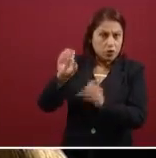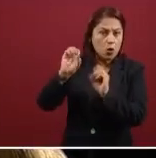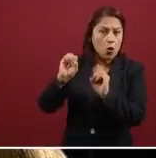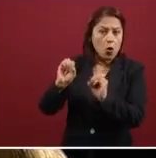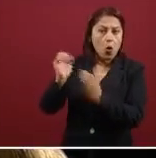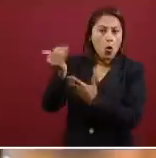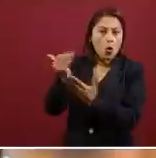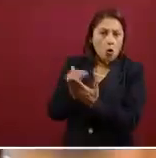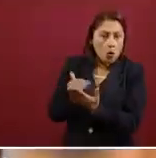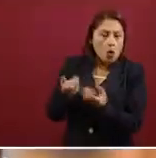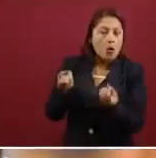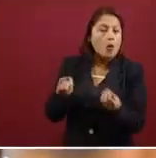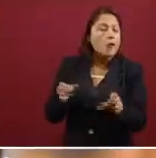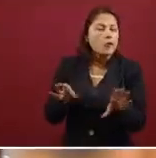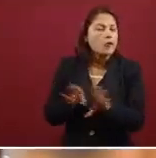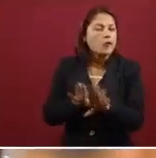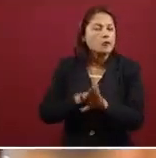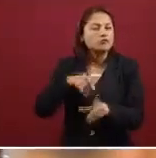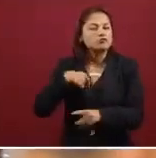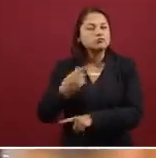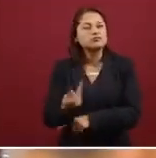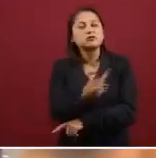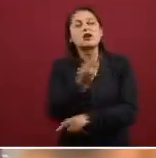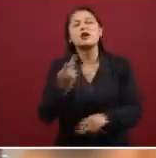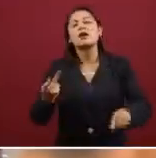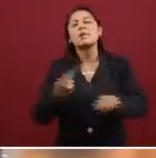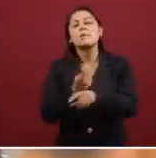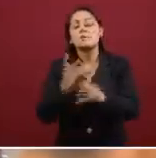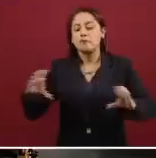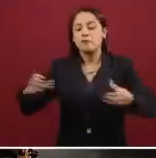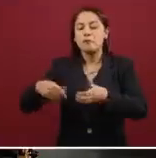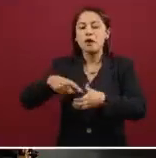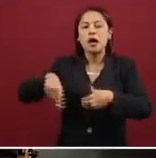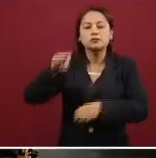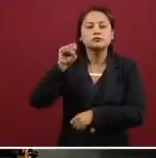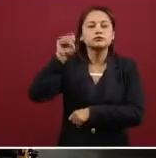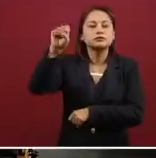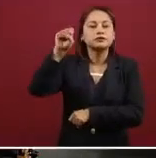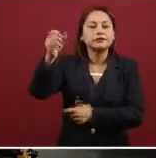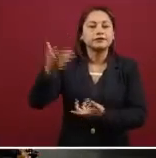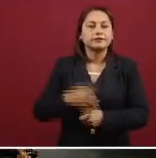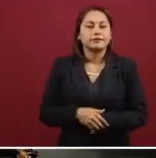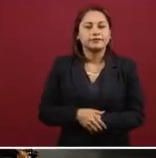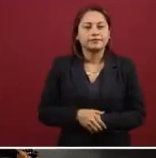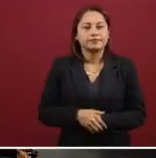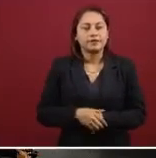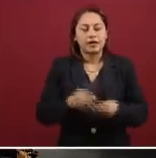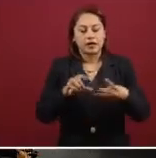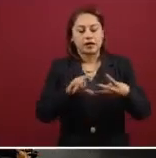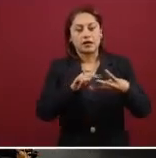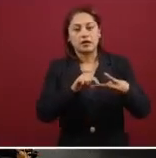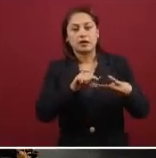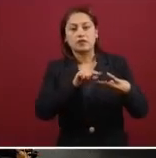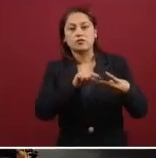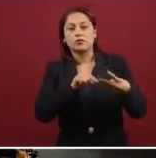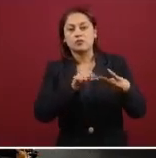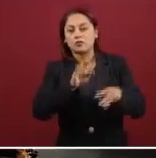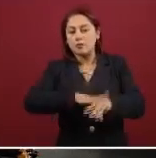¿Qué va a pasar con este gremio? Gracias. Y tengo otras dos también para